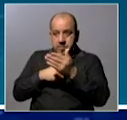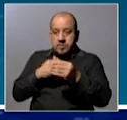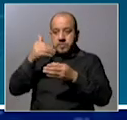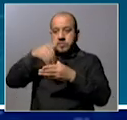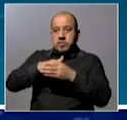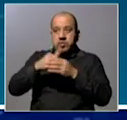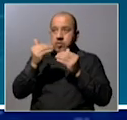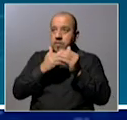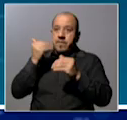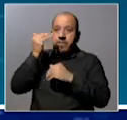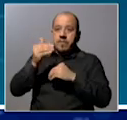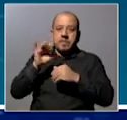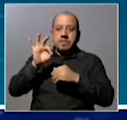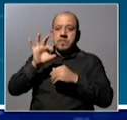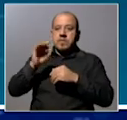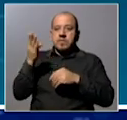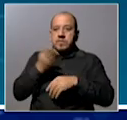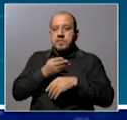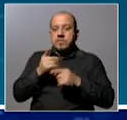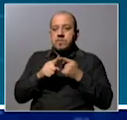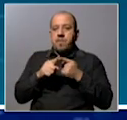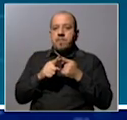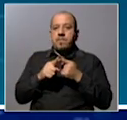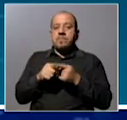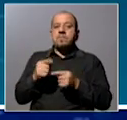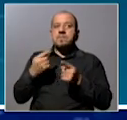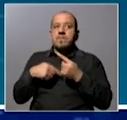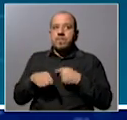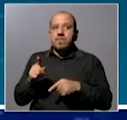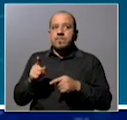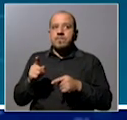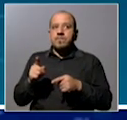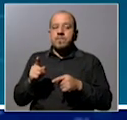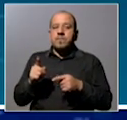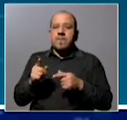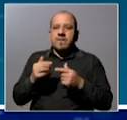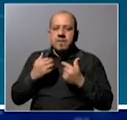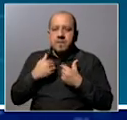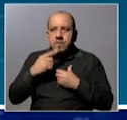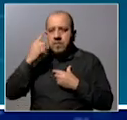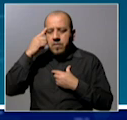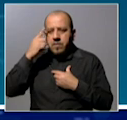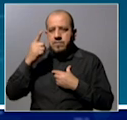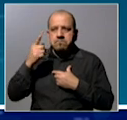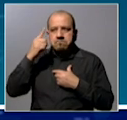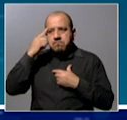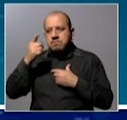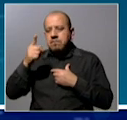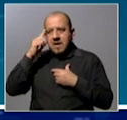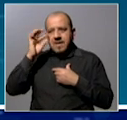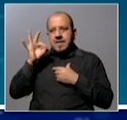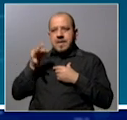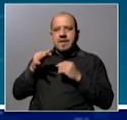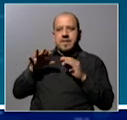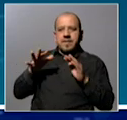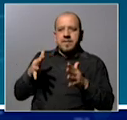del 50% en ambas instancias. Por lo cual, se nos hace muy difícil pensar o creer